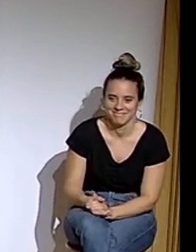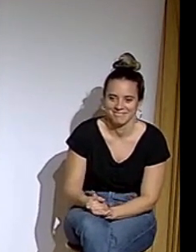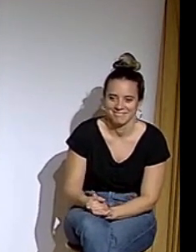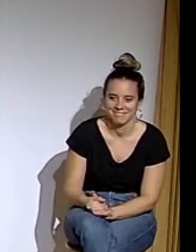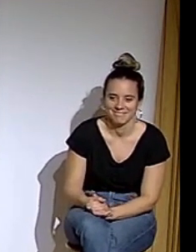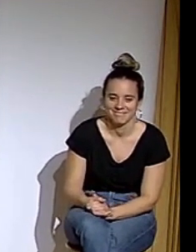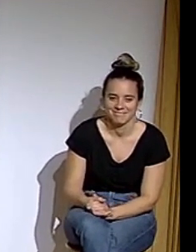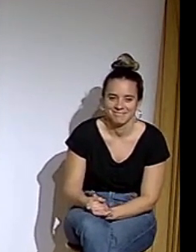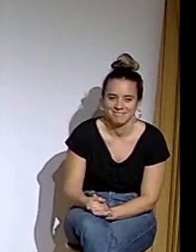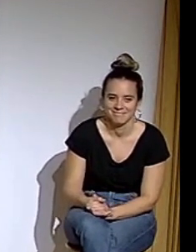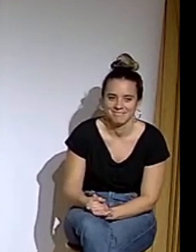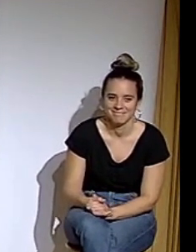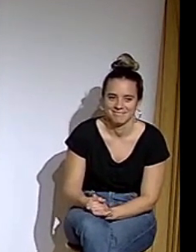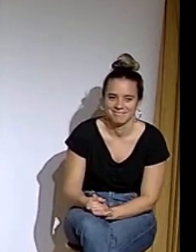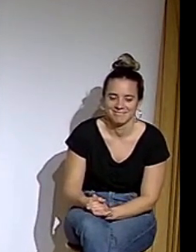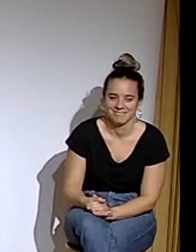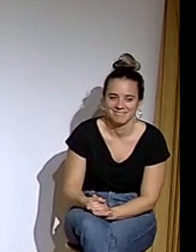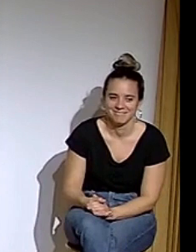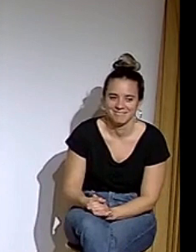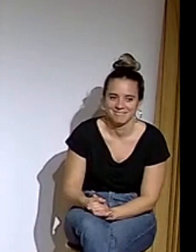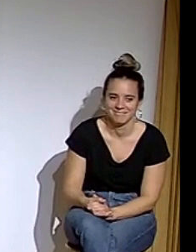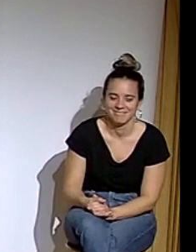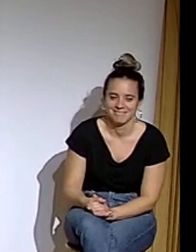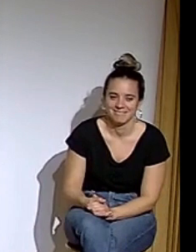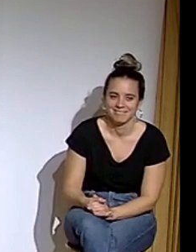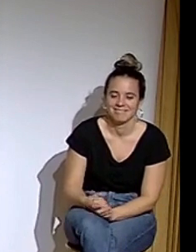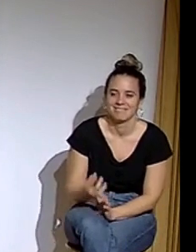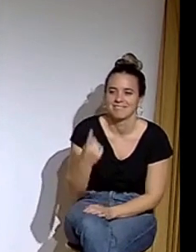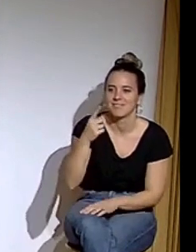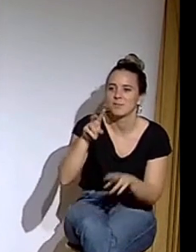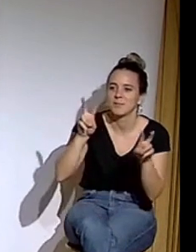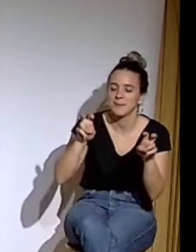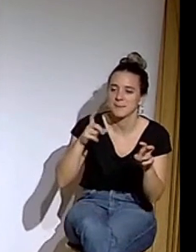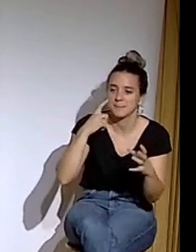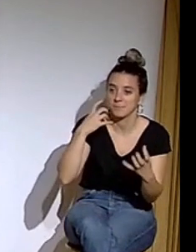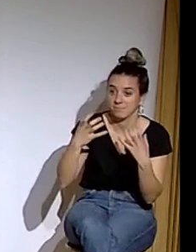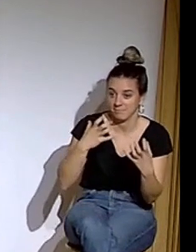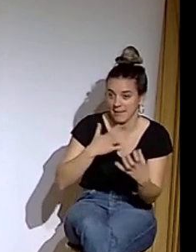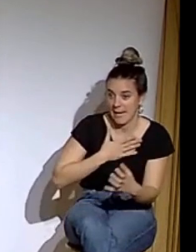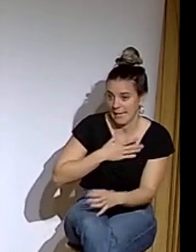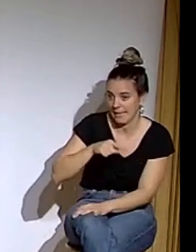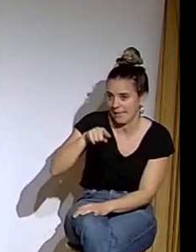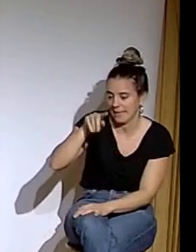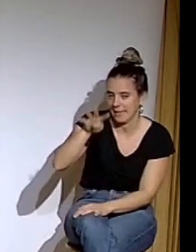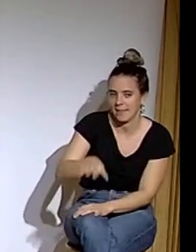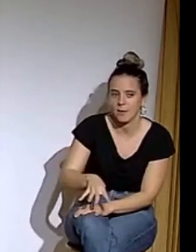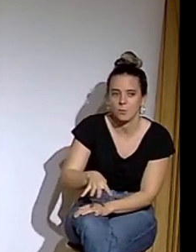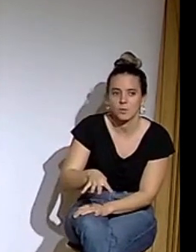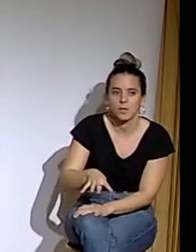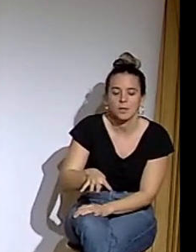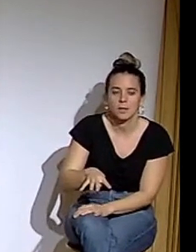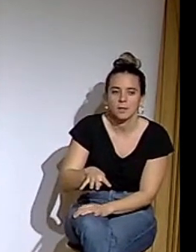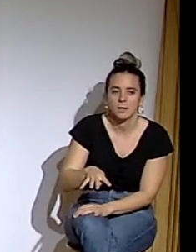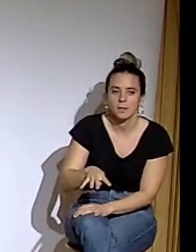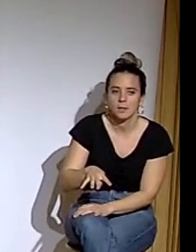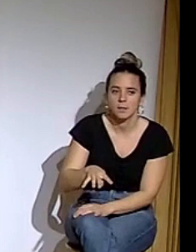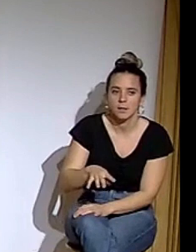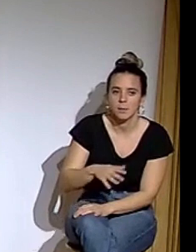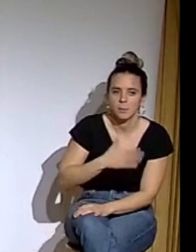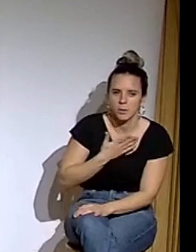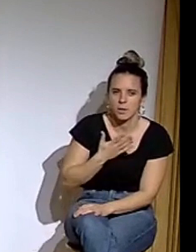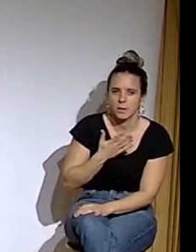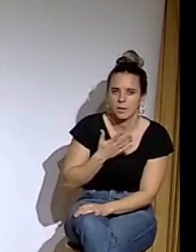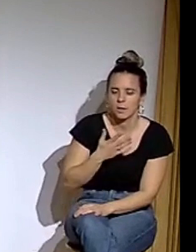y con respecto por ejemplo una cosa que me llamó mucho la atención aquí en Cataluña Seguramente se repite también